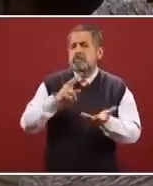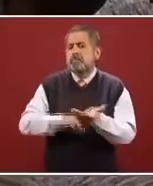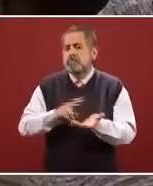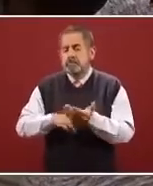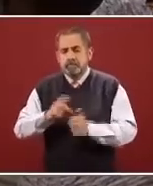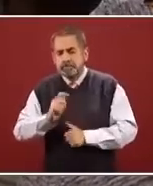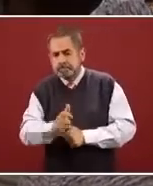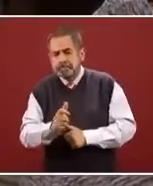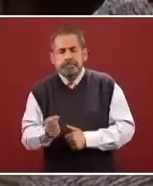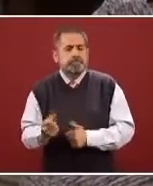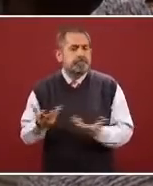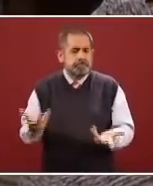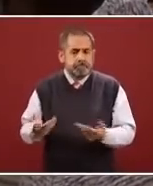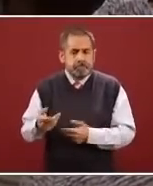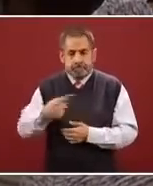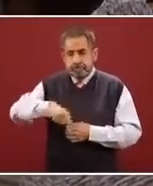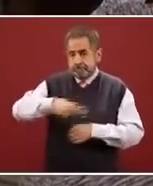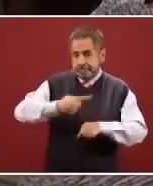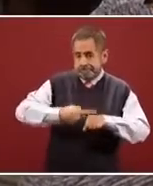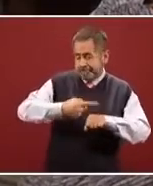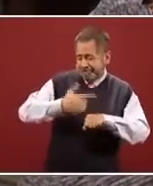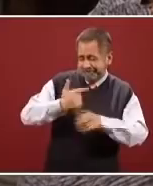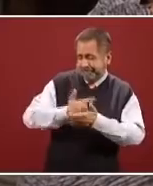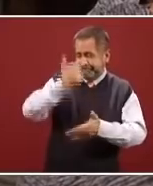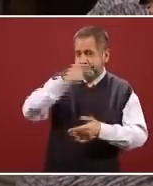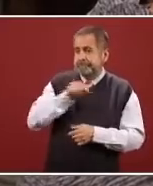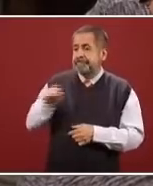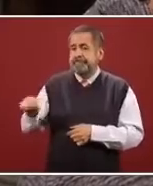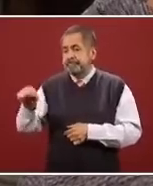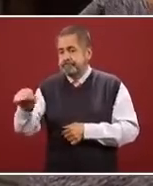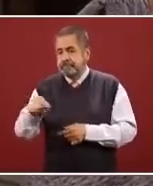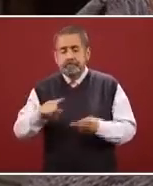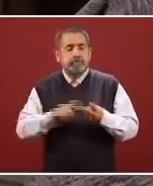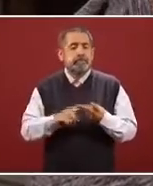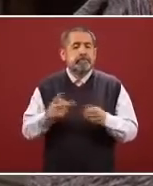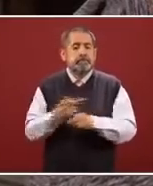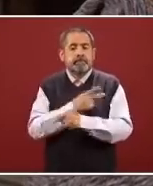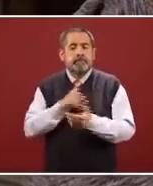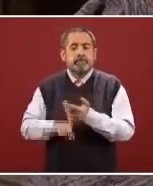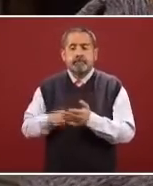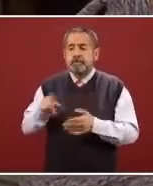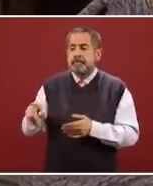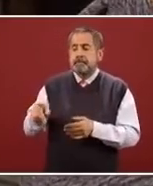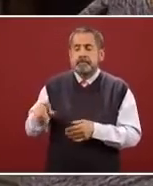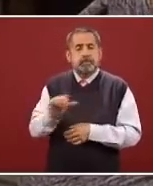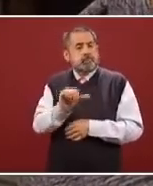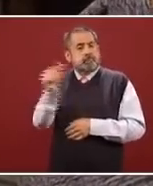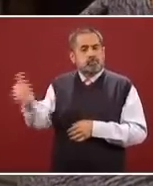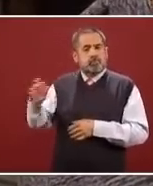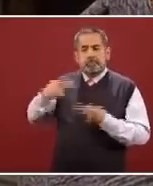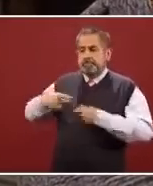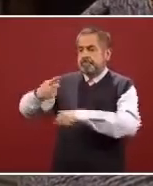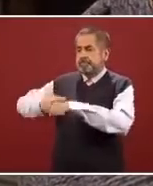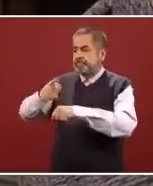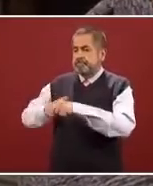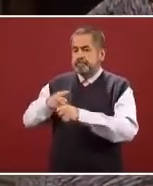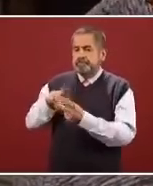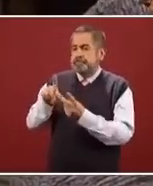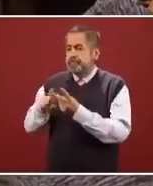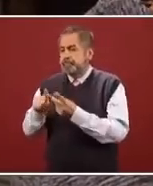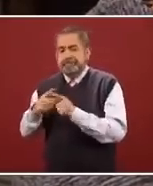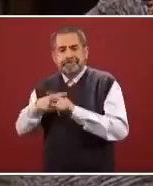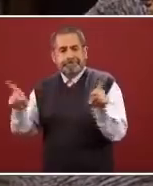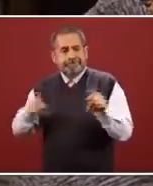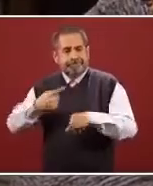es la alternativa que tienen los pacientes que regularmente se atienden en nutrición, por ejemplo, en el Juárez? ¿Cuál es la alternativa a esos pacientes que no tienen